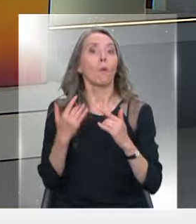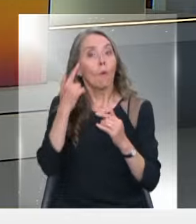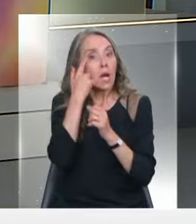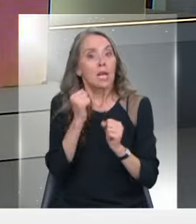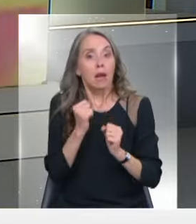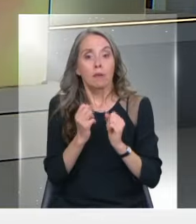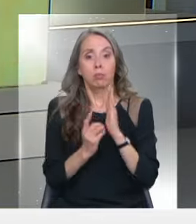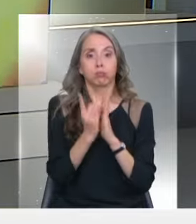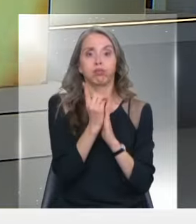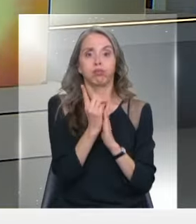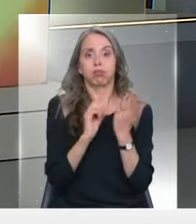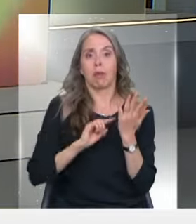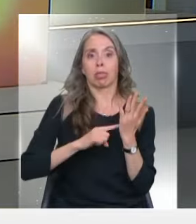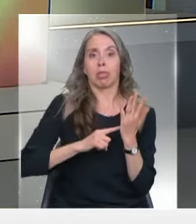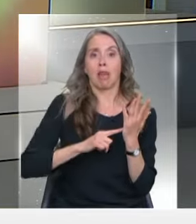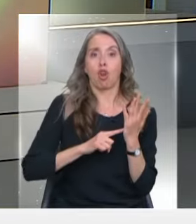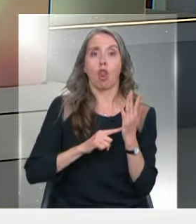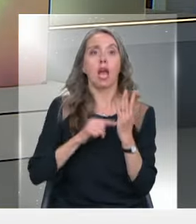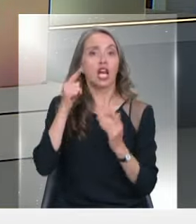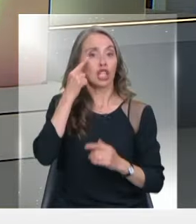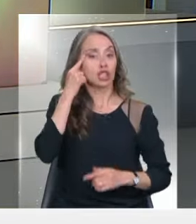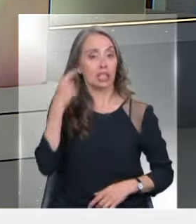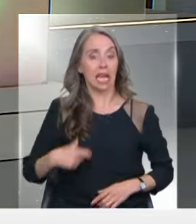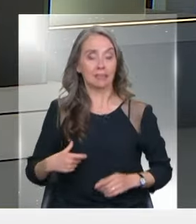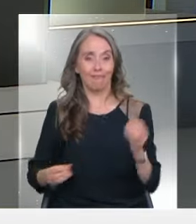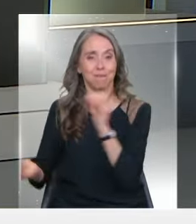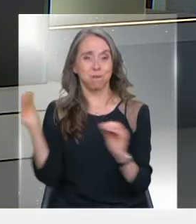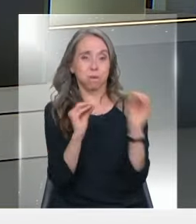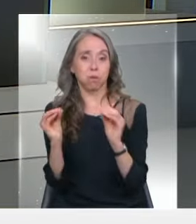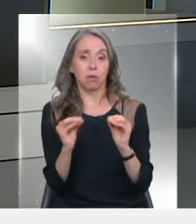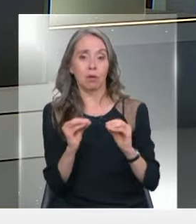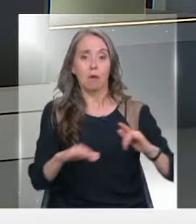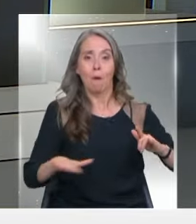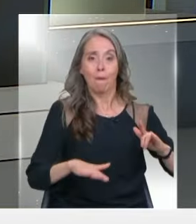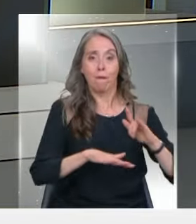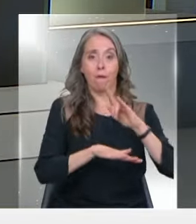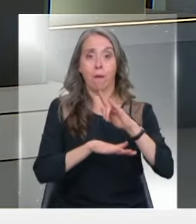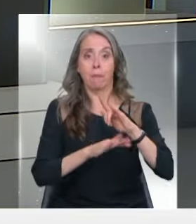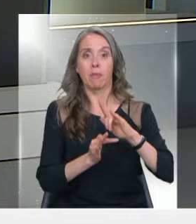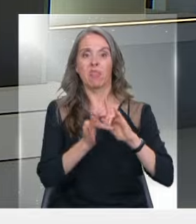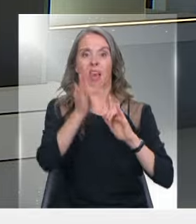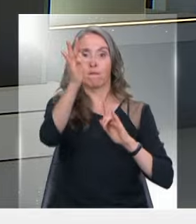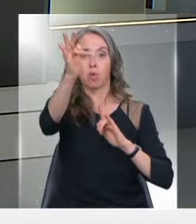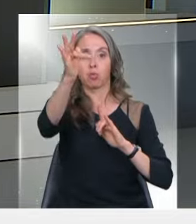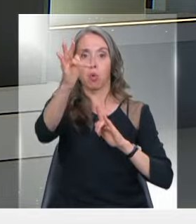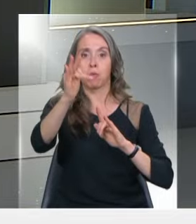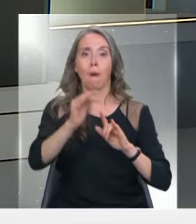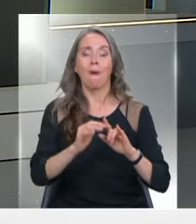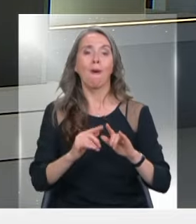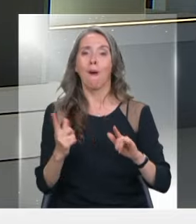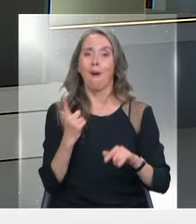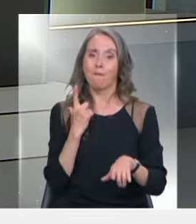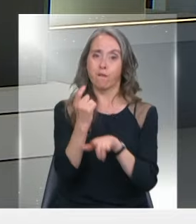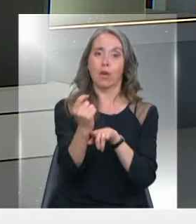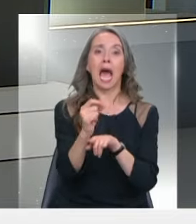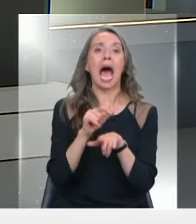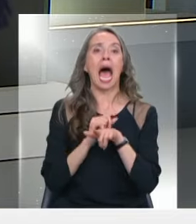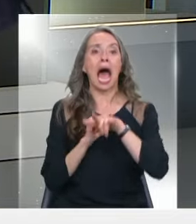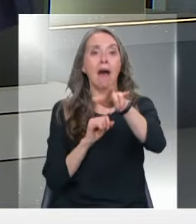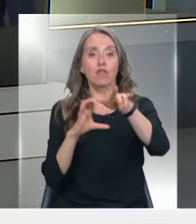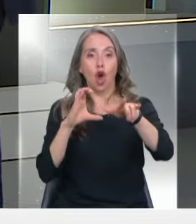increíbles. La tecnología en China, en Estados Unidos, se está acercando a los vuelos del futuro. Nos recuerdan en el Concorde, ¿se